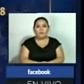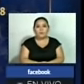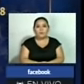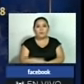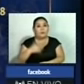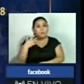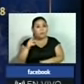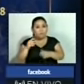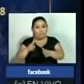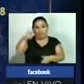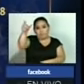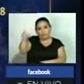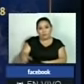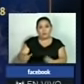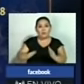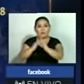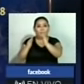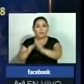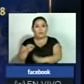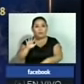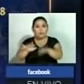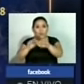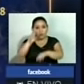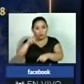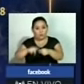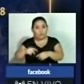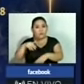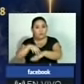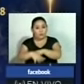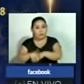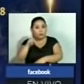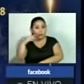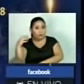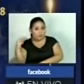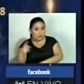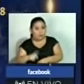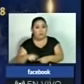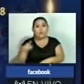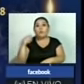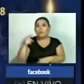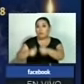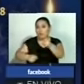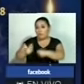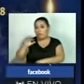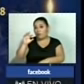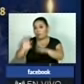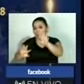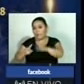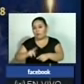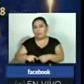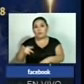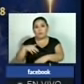Después tenemos allá San Vicente con 12, La Unión 12, Chalatenango 10, Usulután 9, Sonsonate 8, Cabañas 4